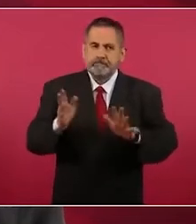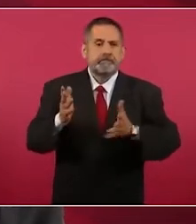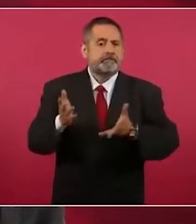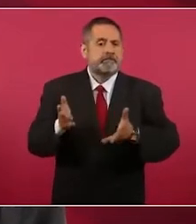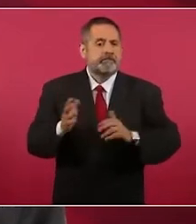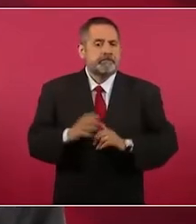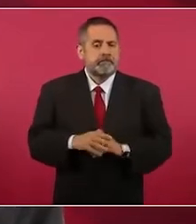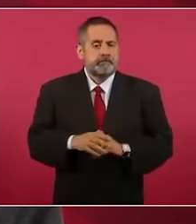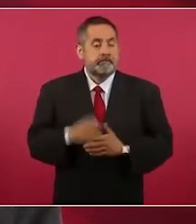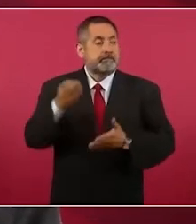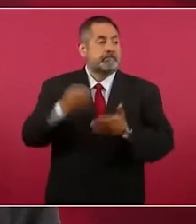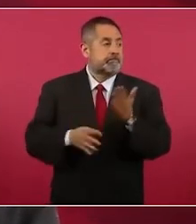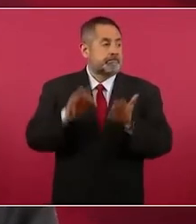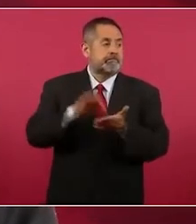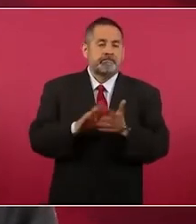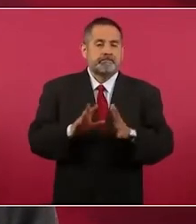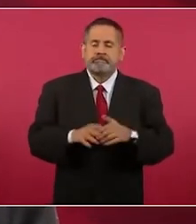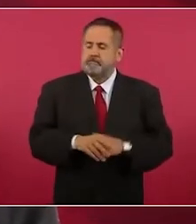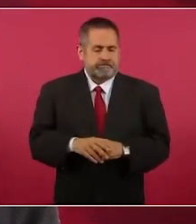No.